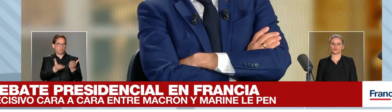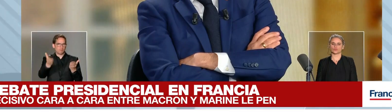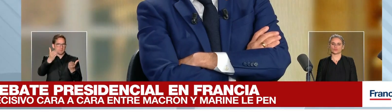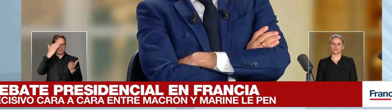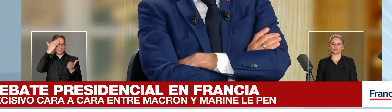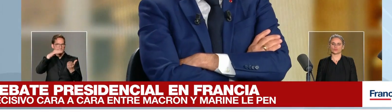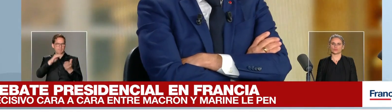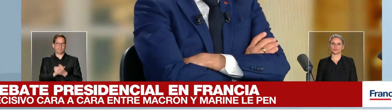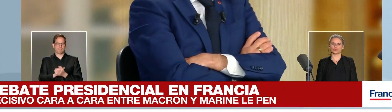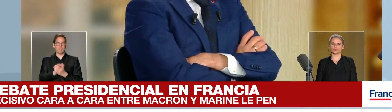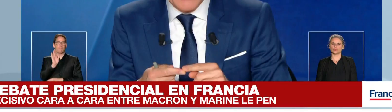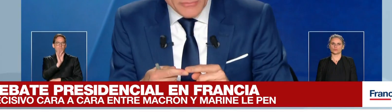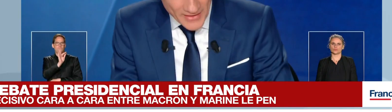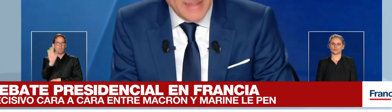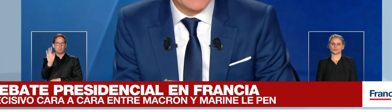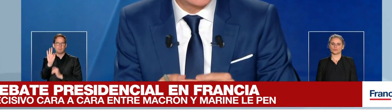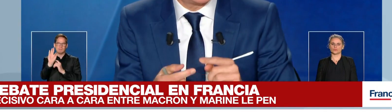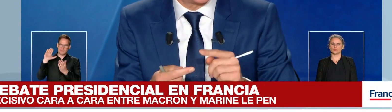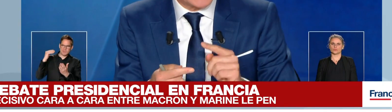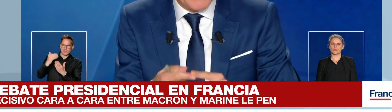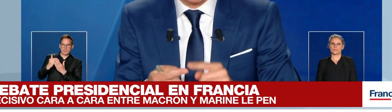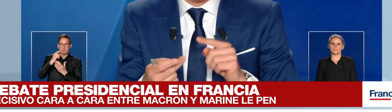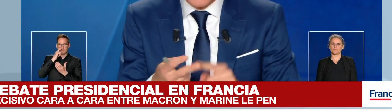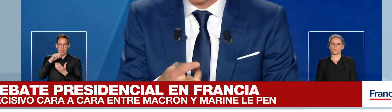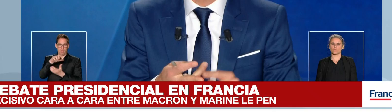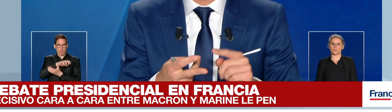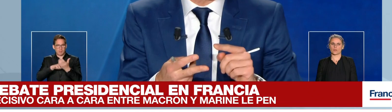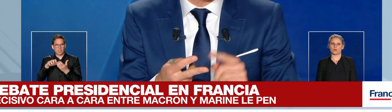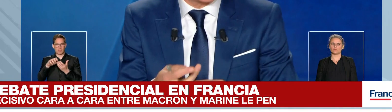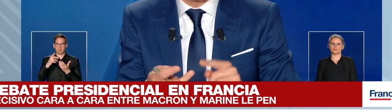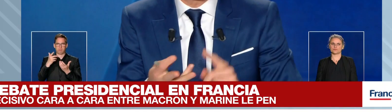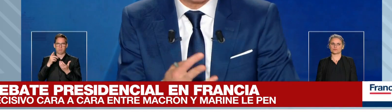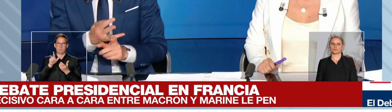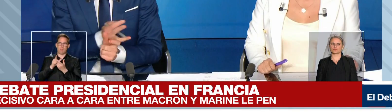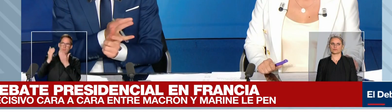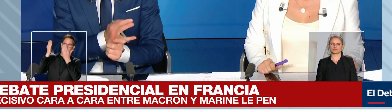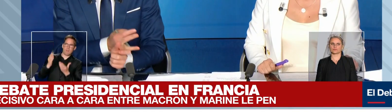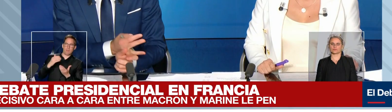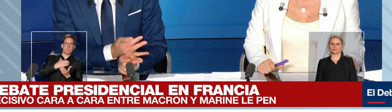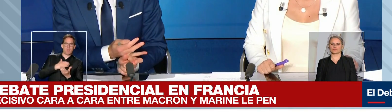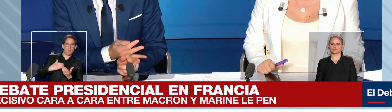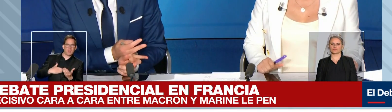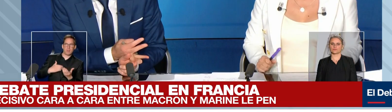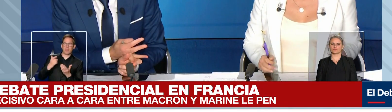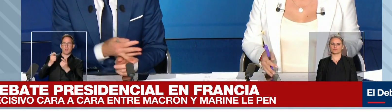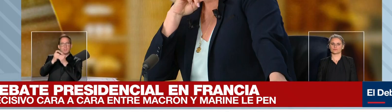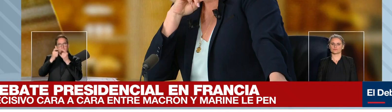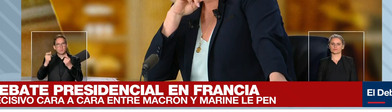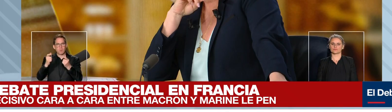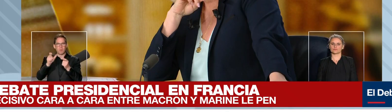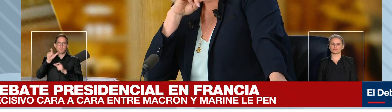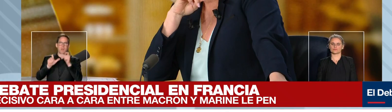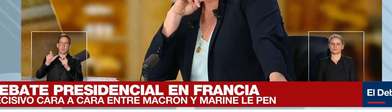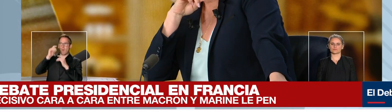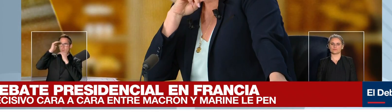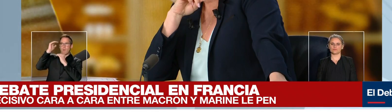nuevo, y parece que se ha agravado, una verdadera crisis de confianza con respecto a los electos, incluso las